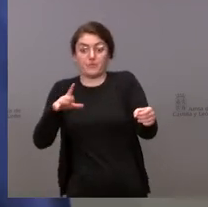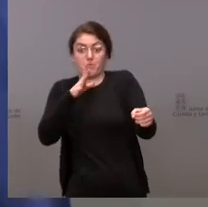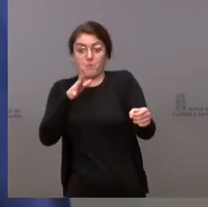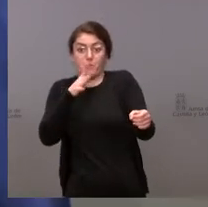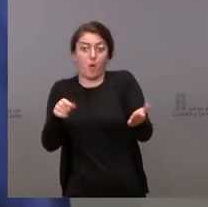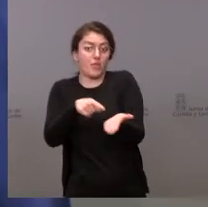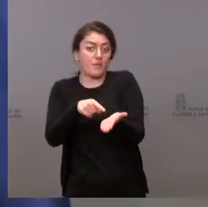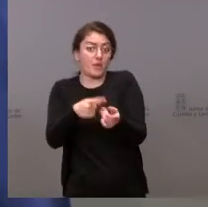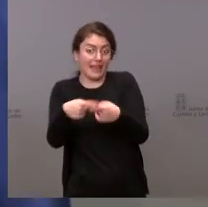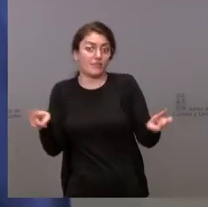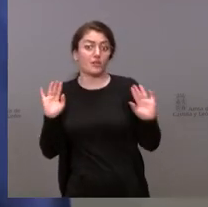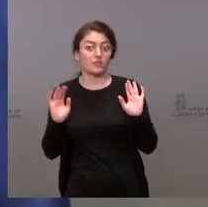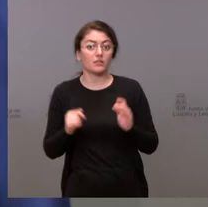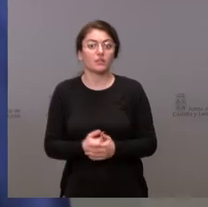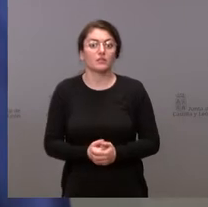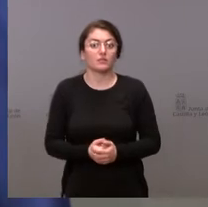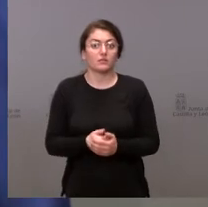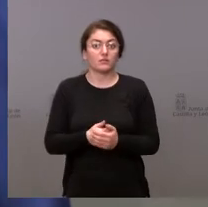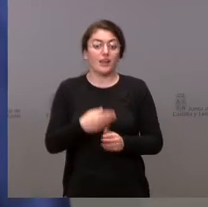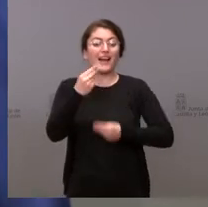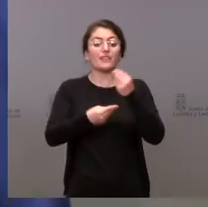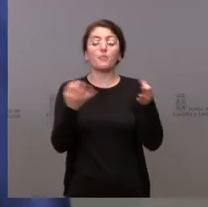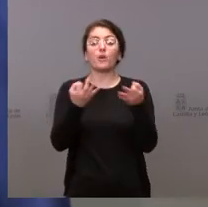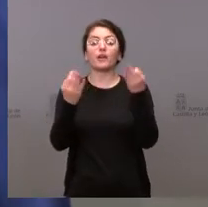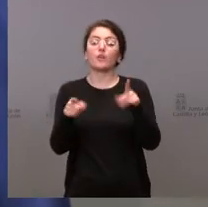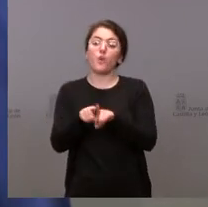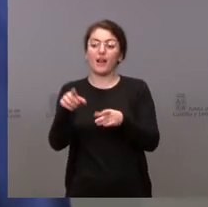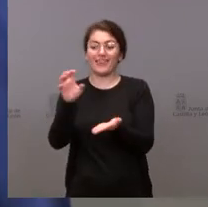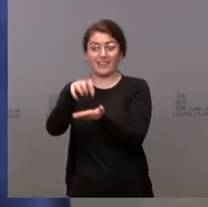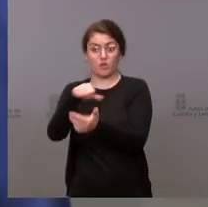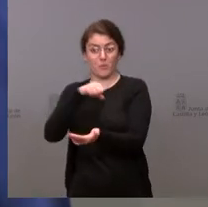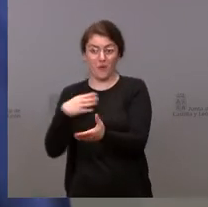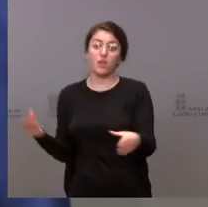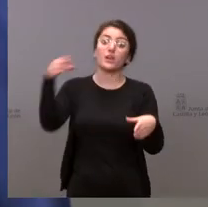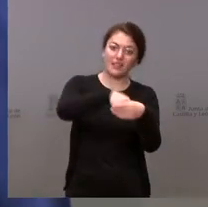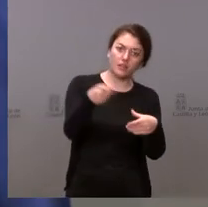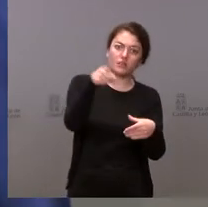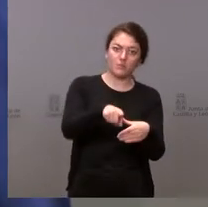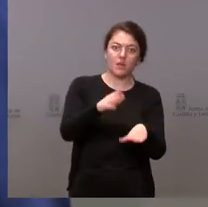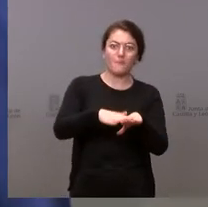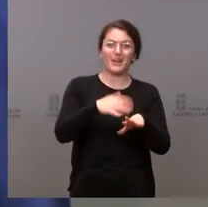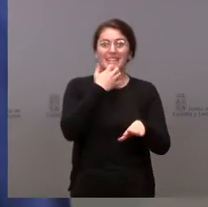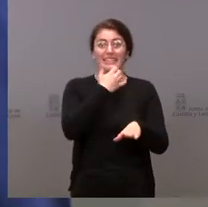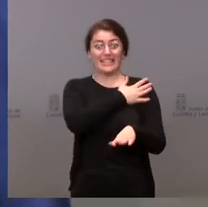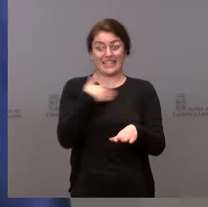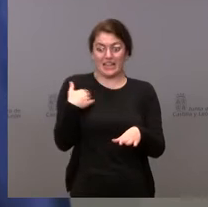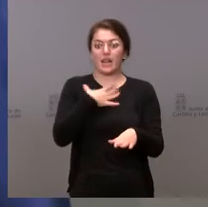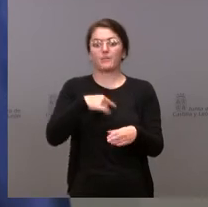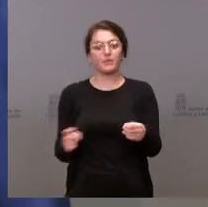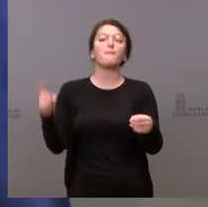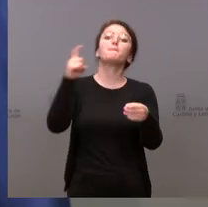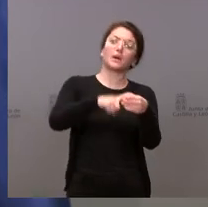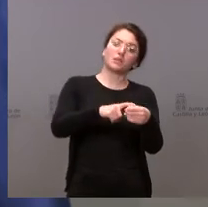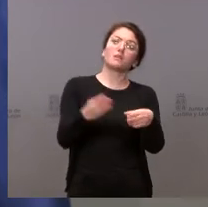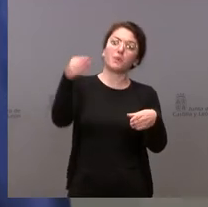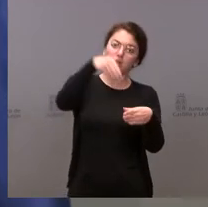lo que hacemos con esta idea es integrar les y por tanto darles la posibilidad a los que lo deseen de adherirse a esta oferta